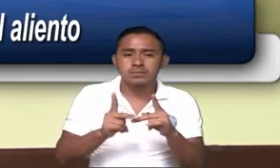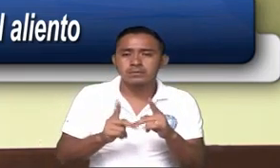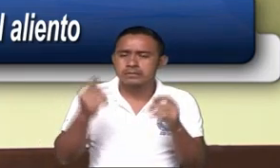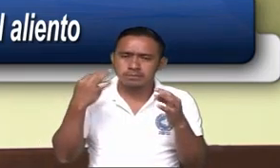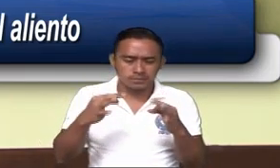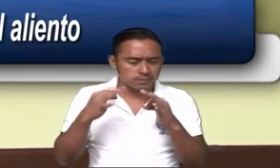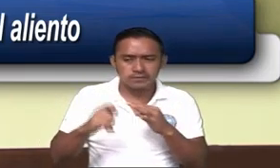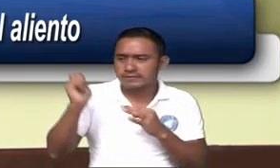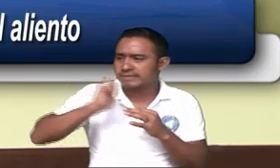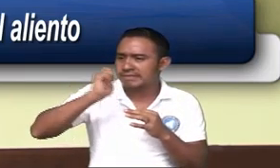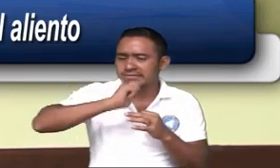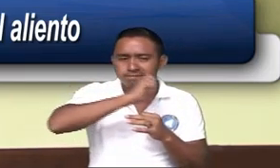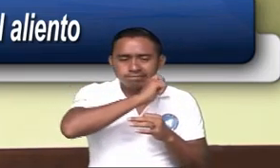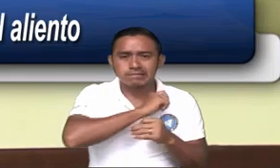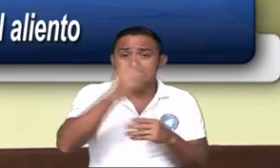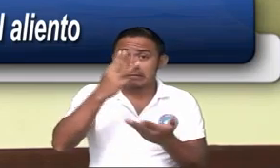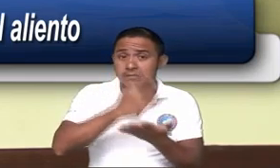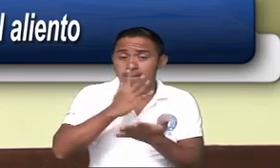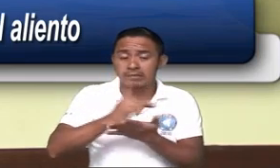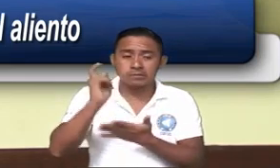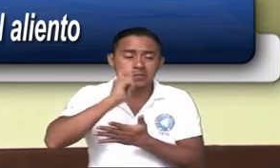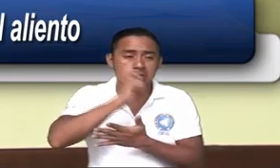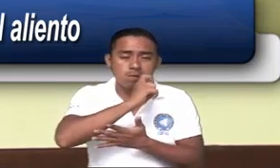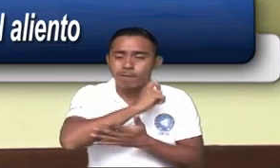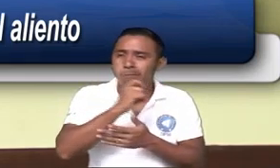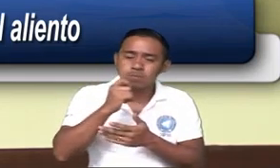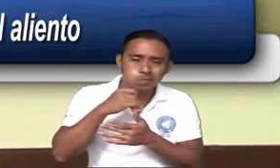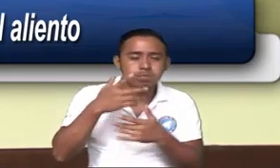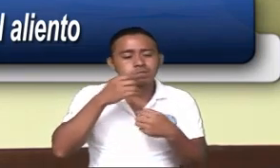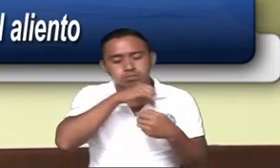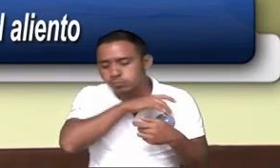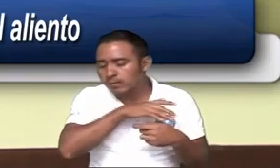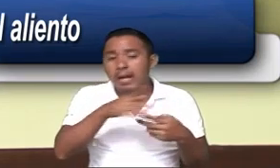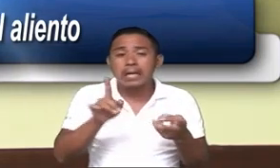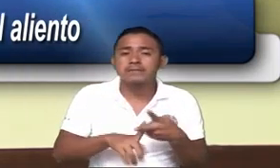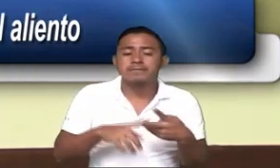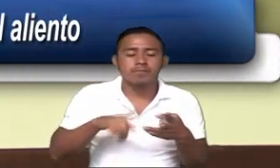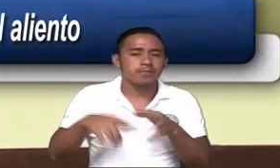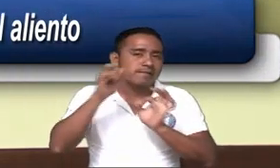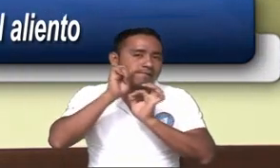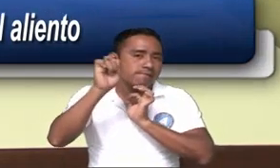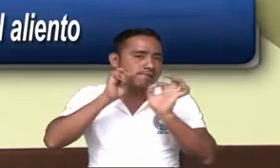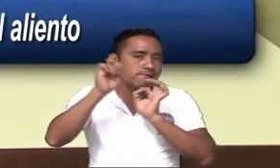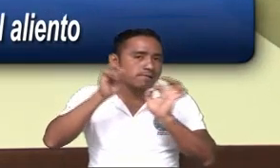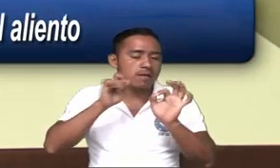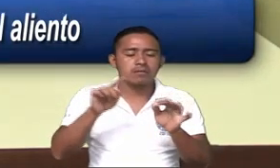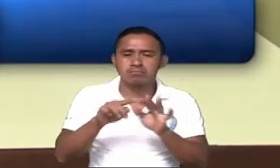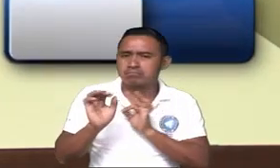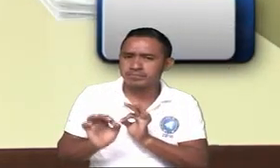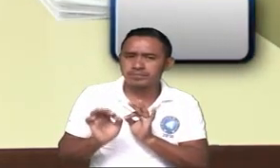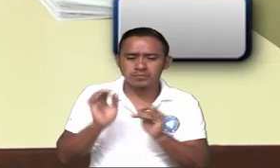dientes los tres tiempos, utilizan enjuague bucal, utilizan hilo dental para sacar